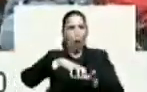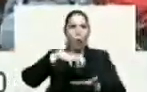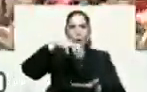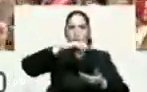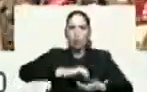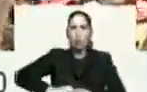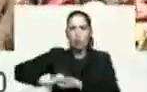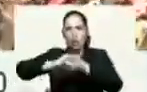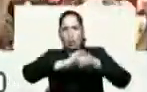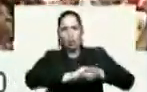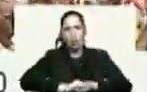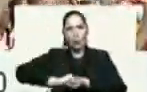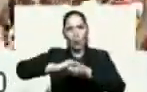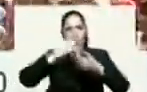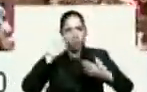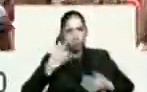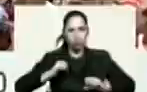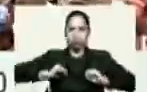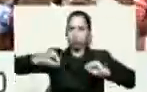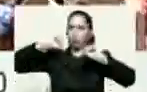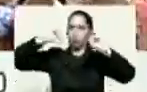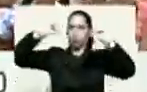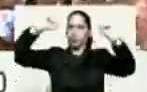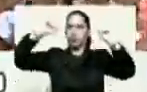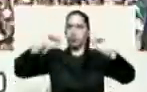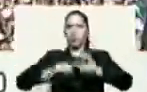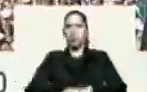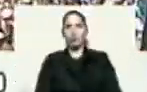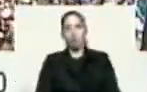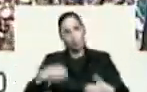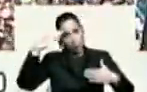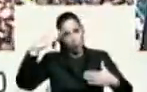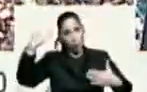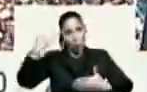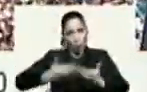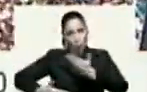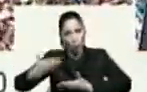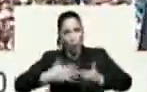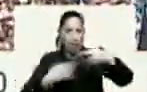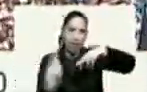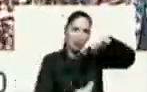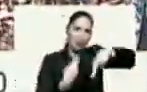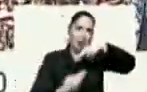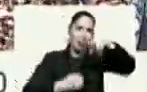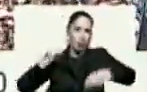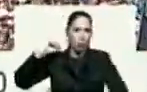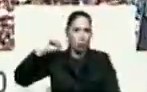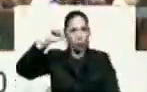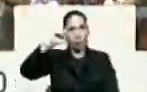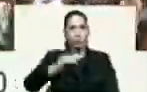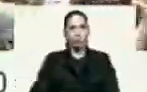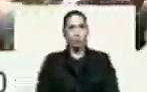arriba! ¡Arriba, arriba, arriba, arriba, arriba, arriba, arriba! ¡Saludo solidario!